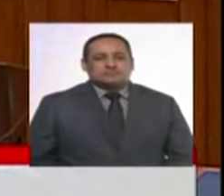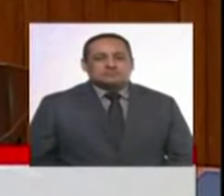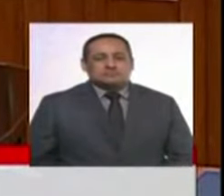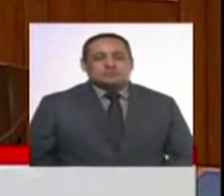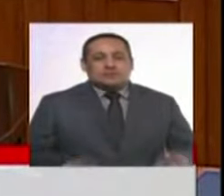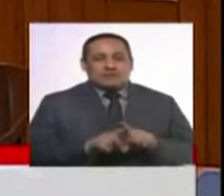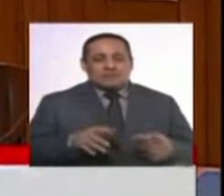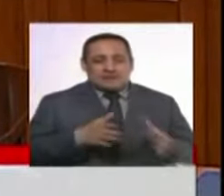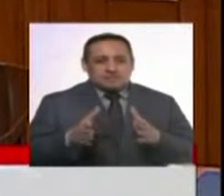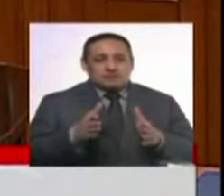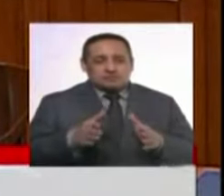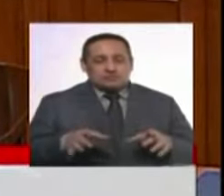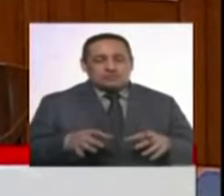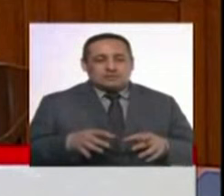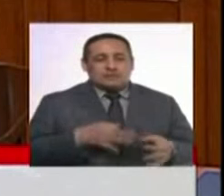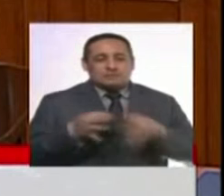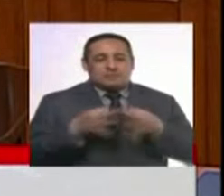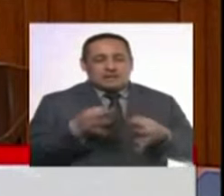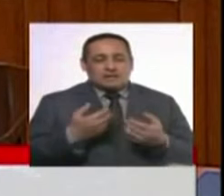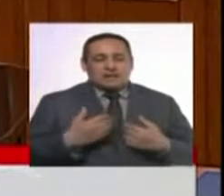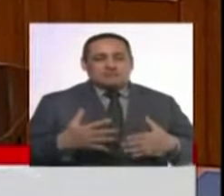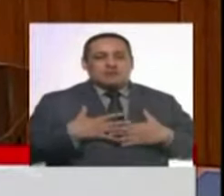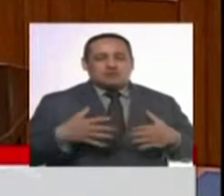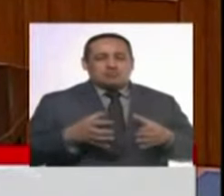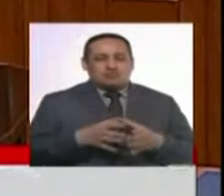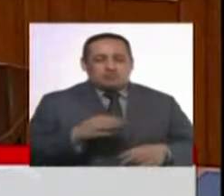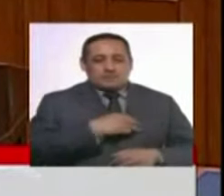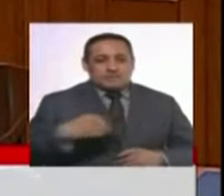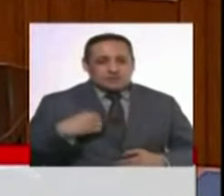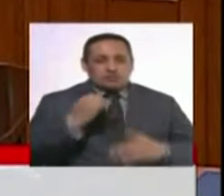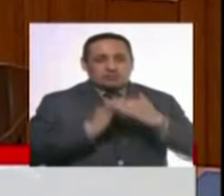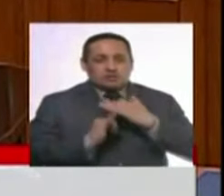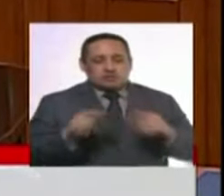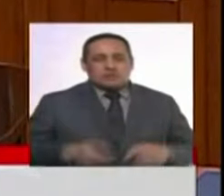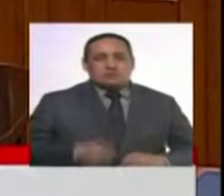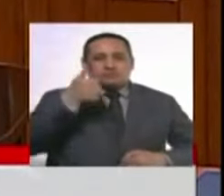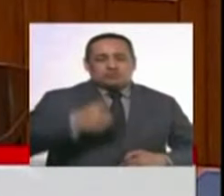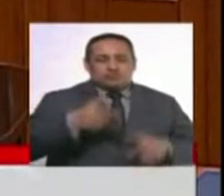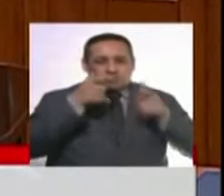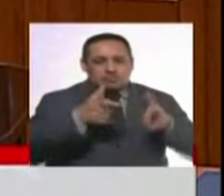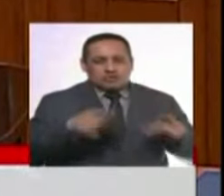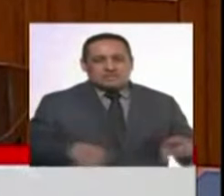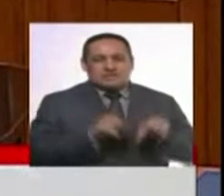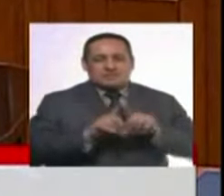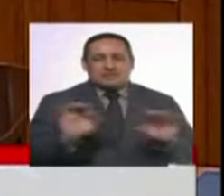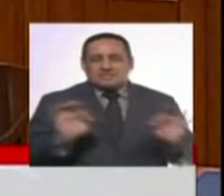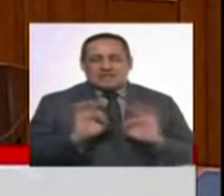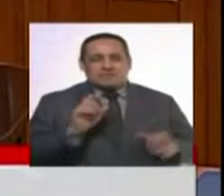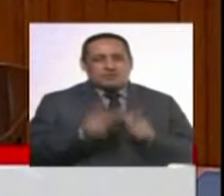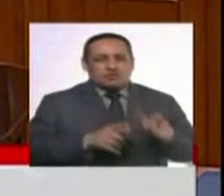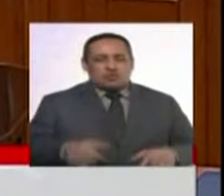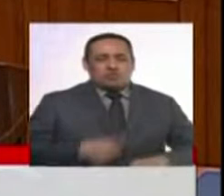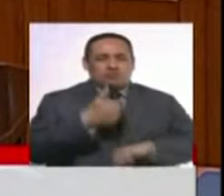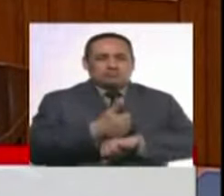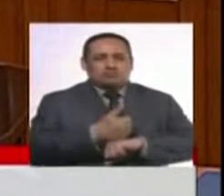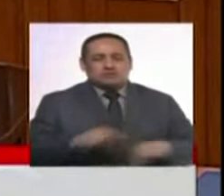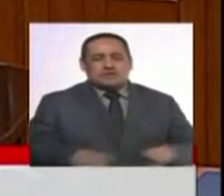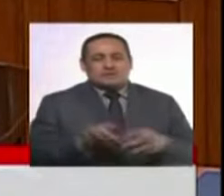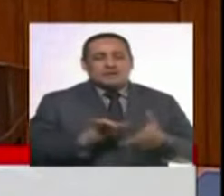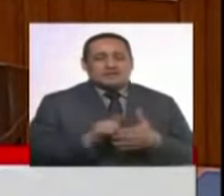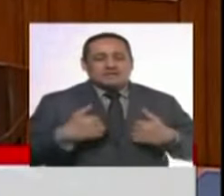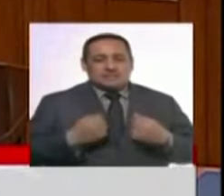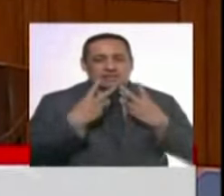pintar sentido el Ministerio de interior el inspector general ni la ninguna otra persona o buceo público